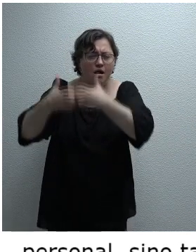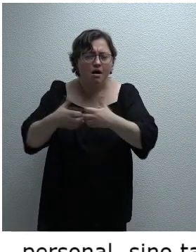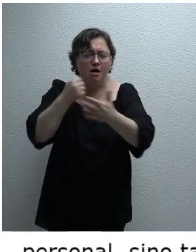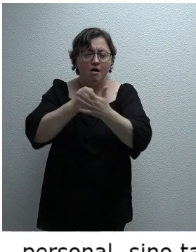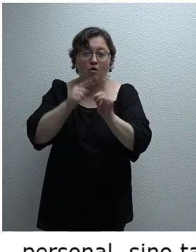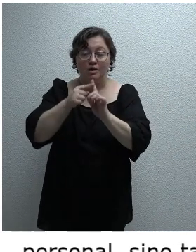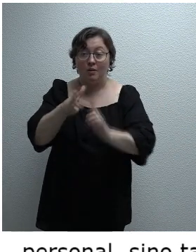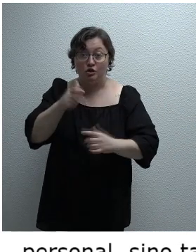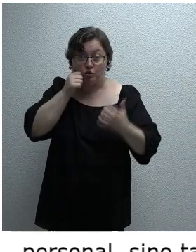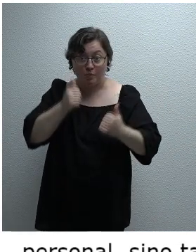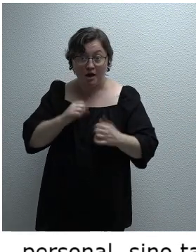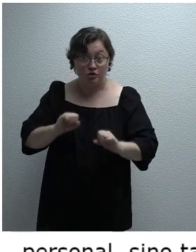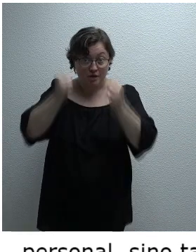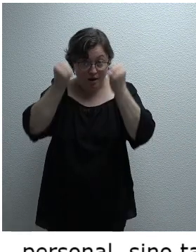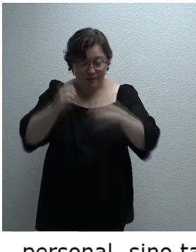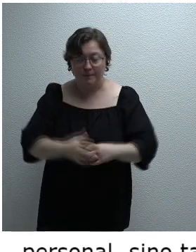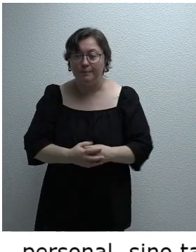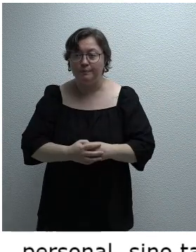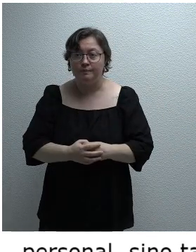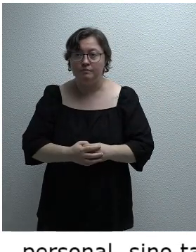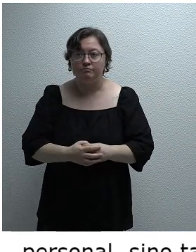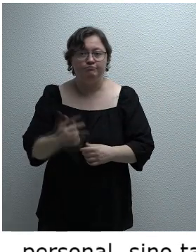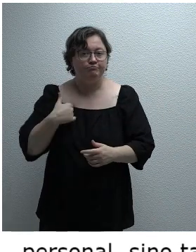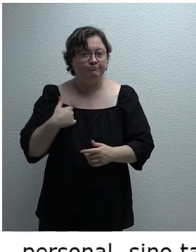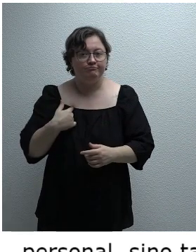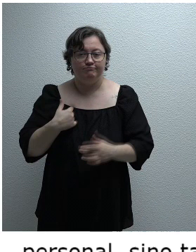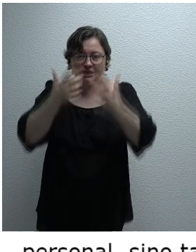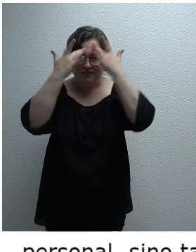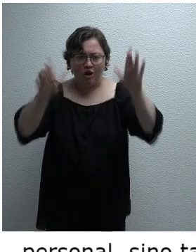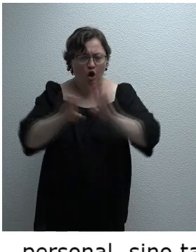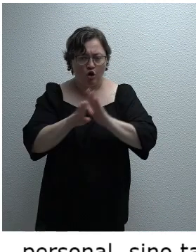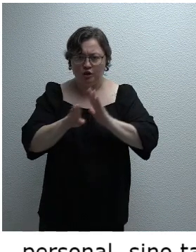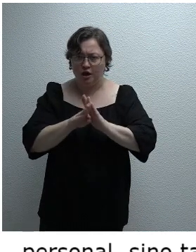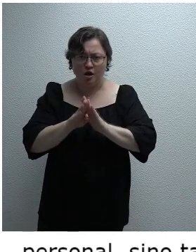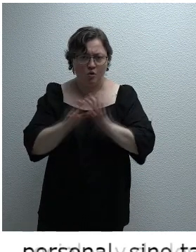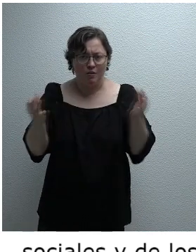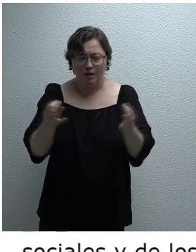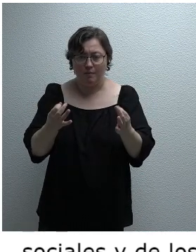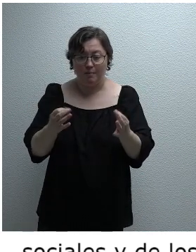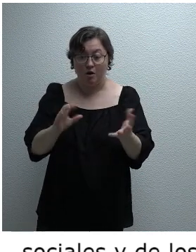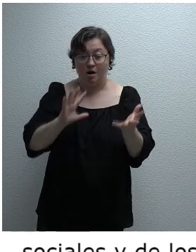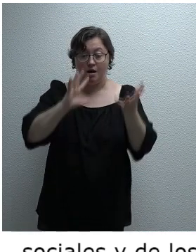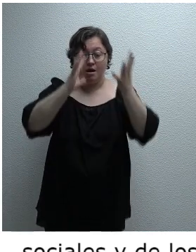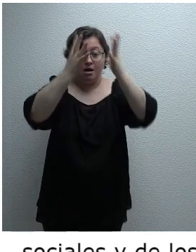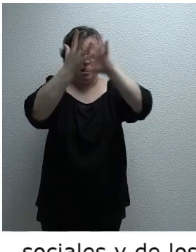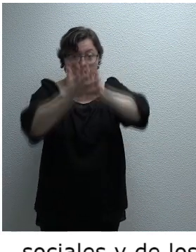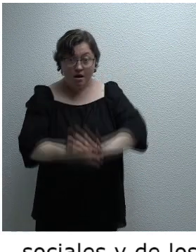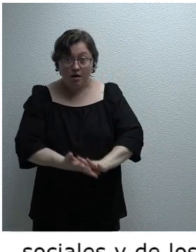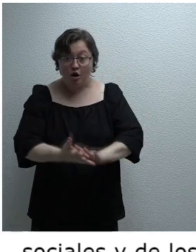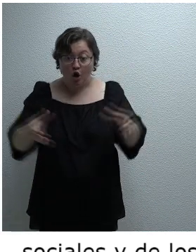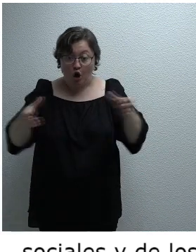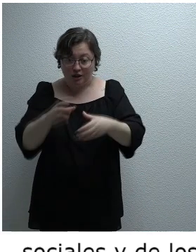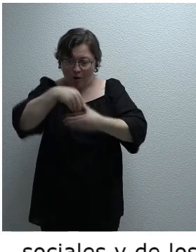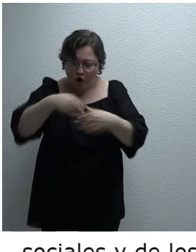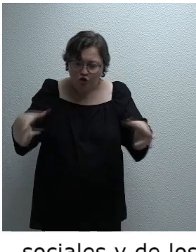derechos humanos. No podemos ser insensibles a la evolución y al compromiso que acarrea pertenecer a